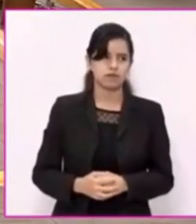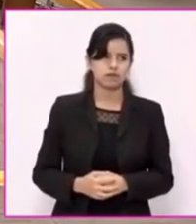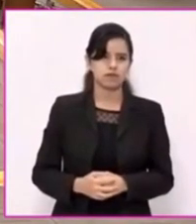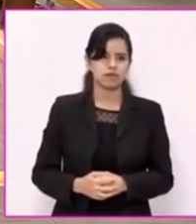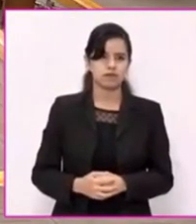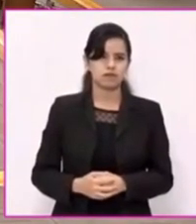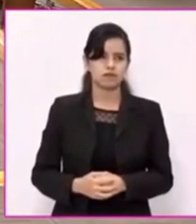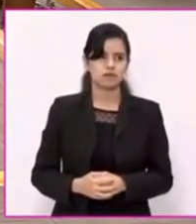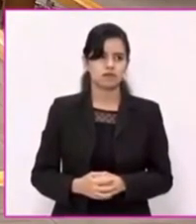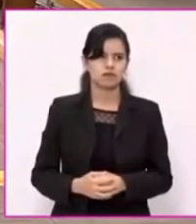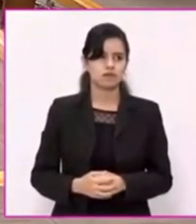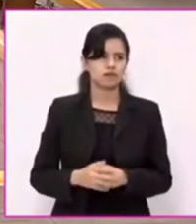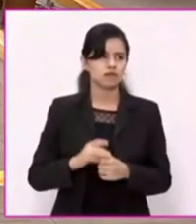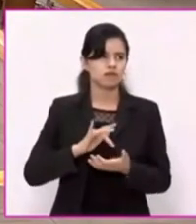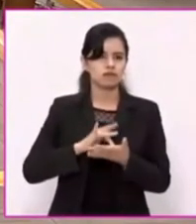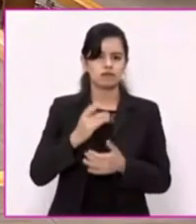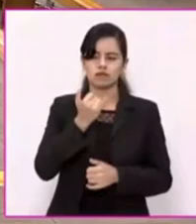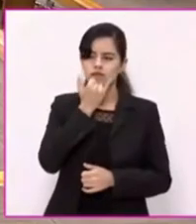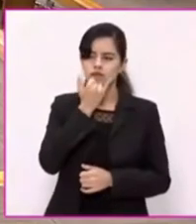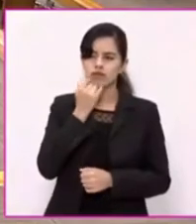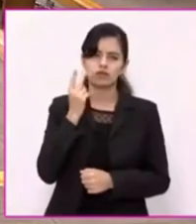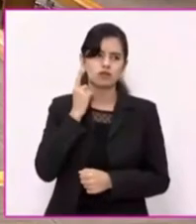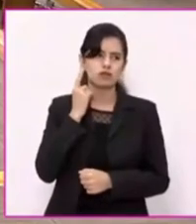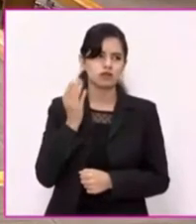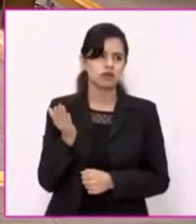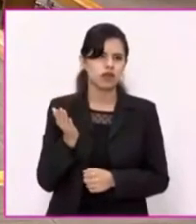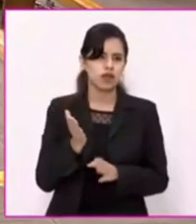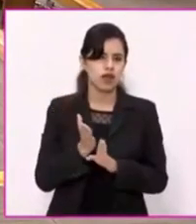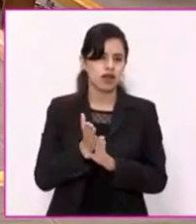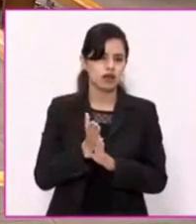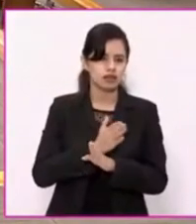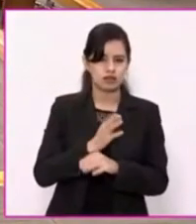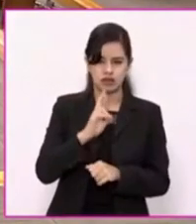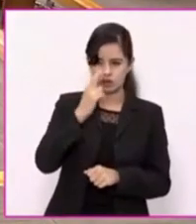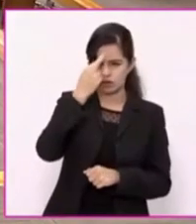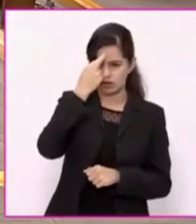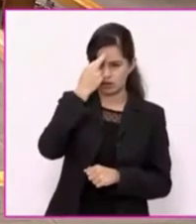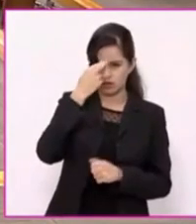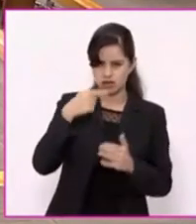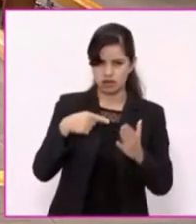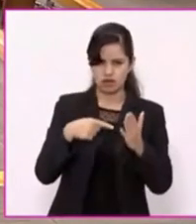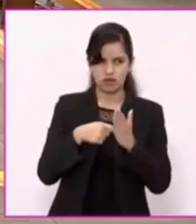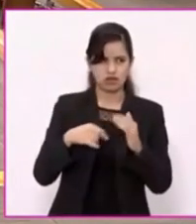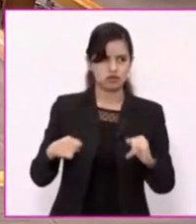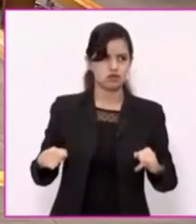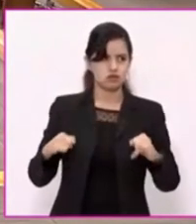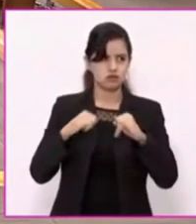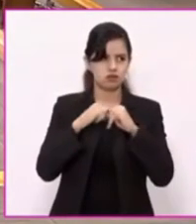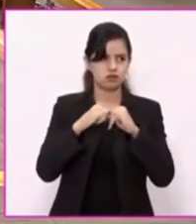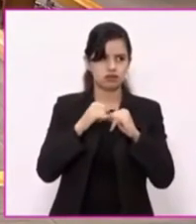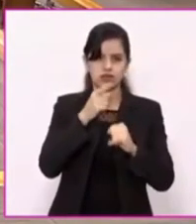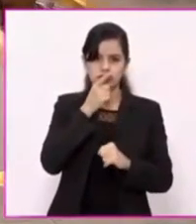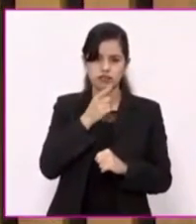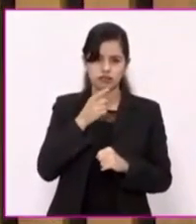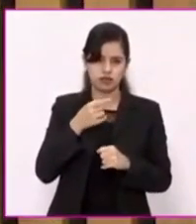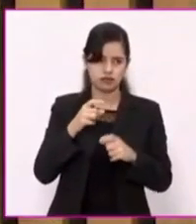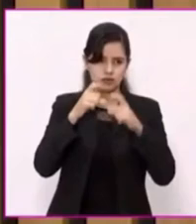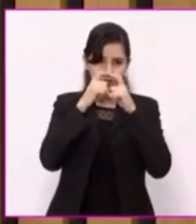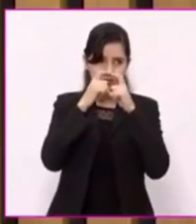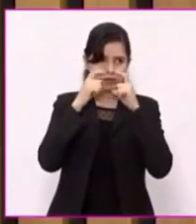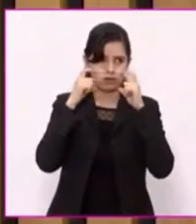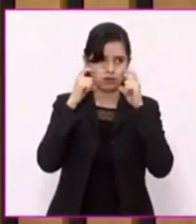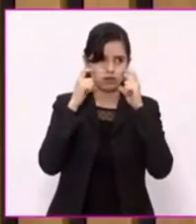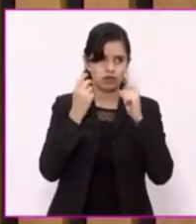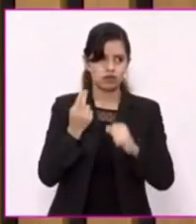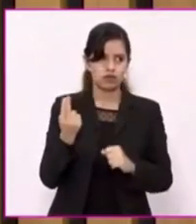mucho, consejero presidente. Diputado, perdóneme, antes de darle la palabra, le recuerdo que los protocolos del instituto establecen el uso del cubrebocas